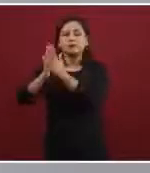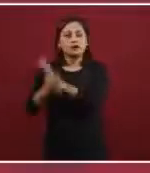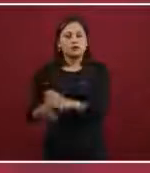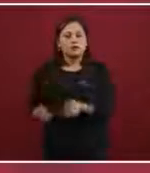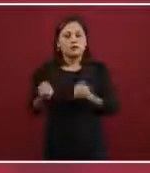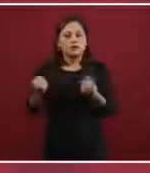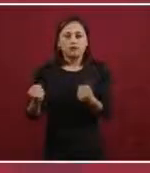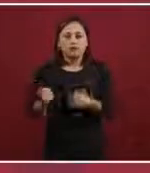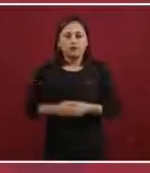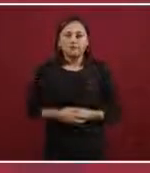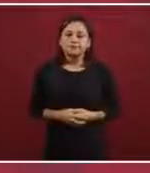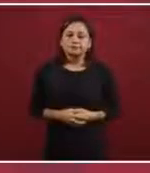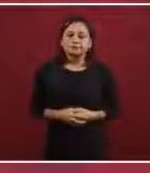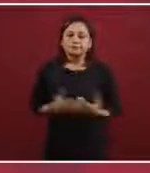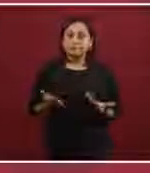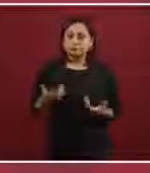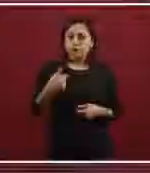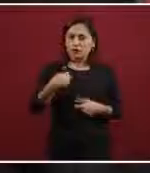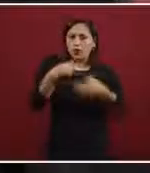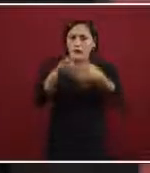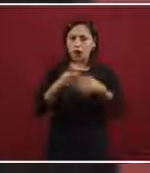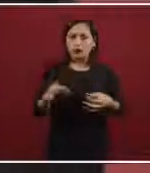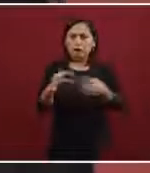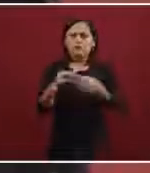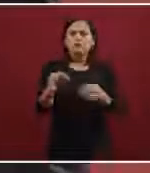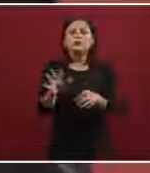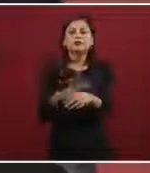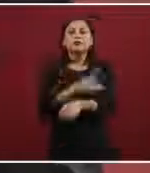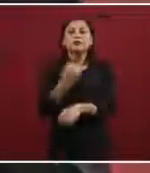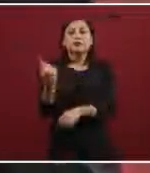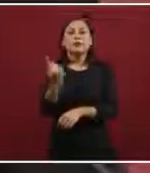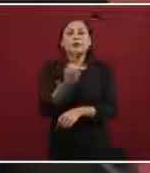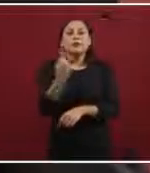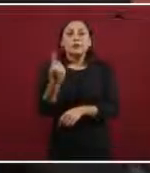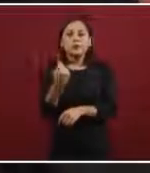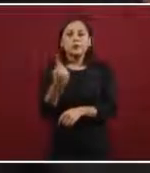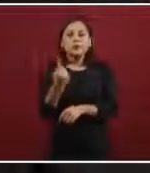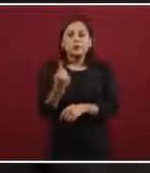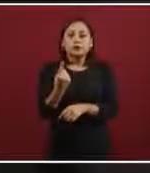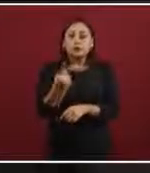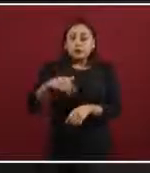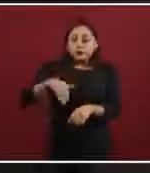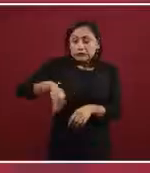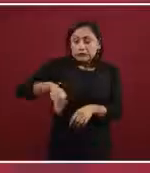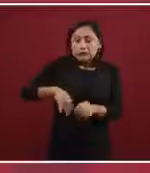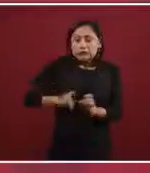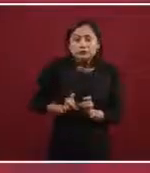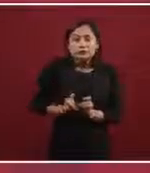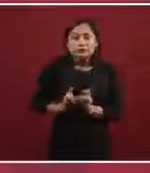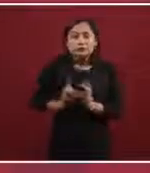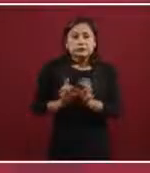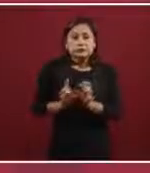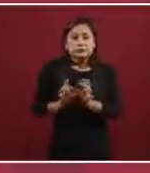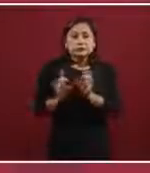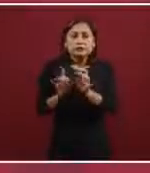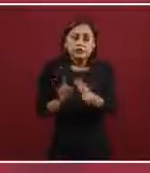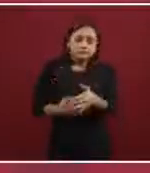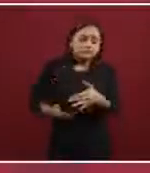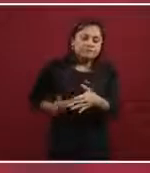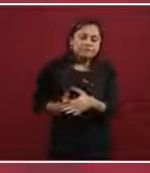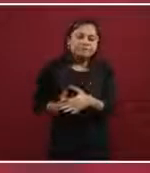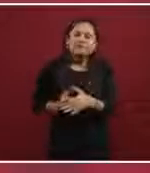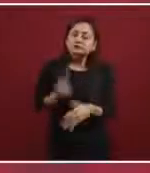últimamente hemos enfrentado situaciones difíciles pero esto no nos